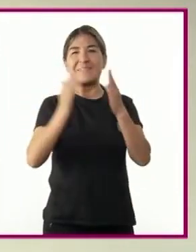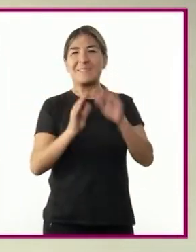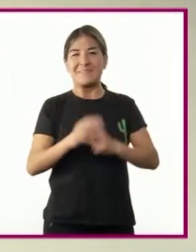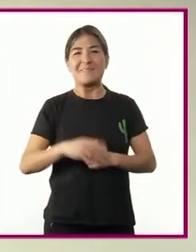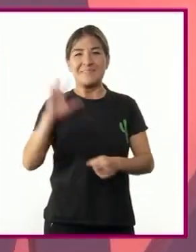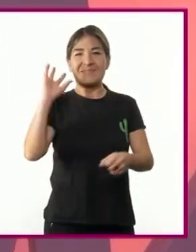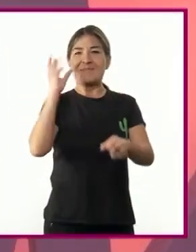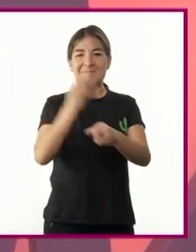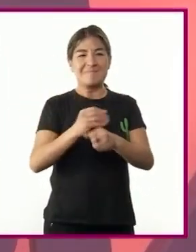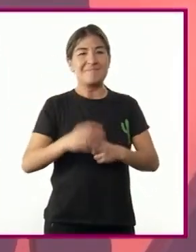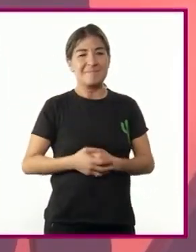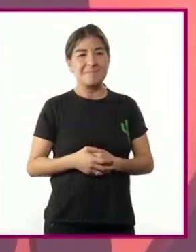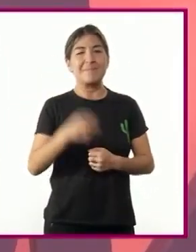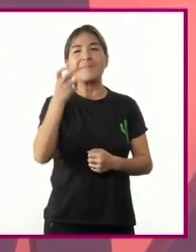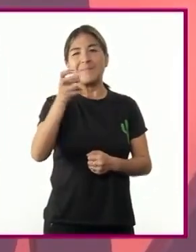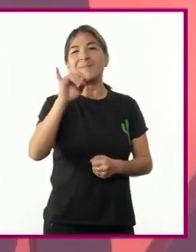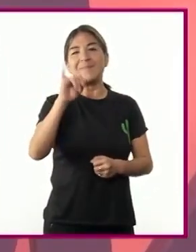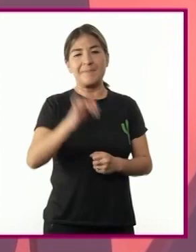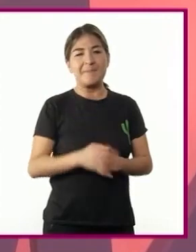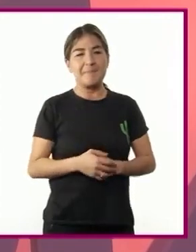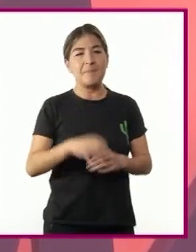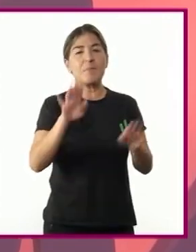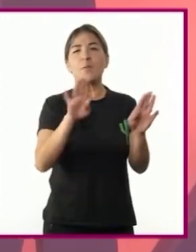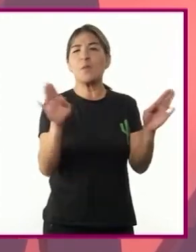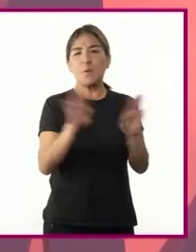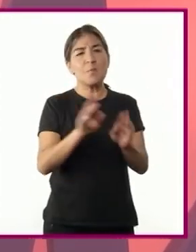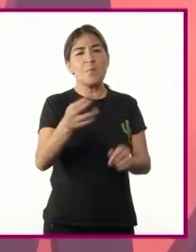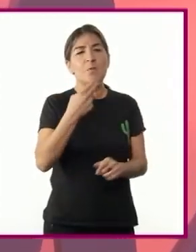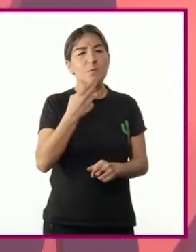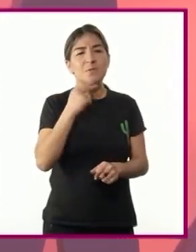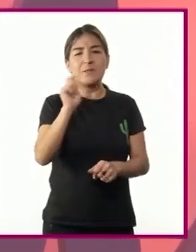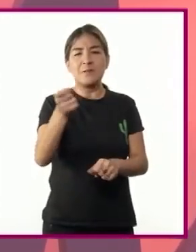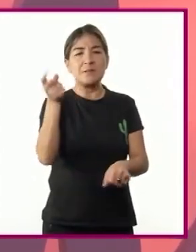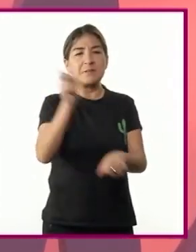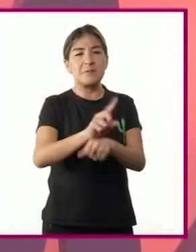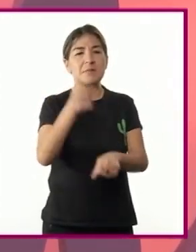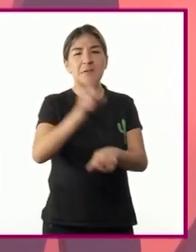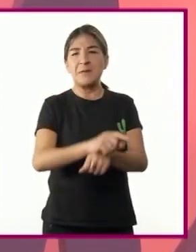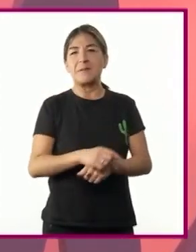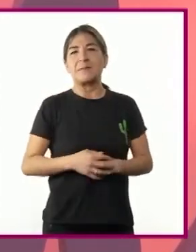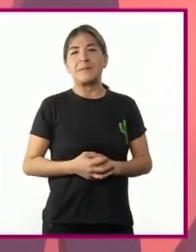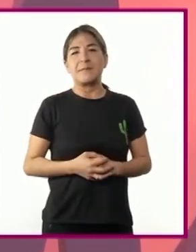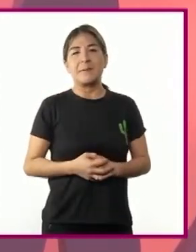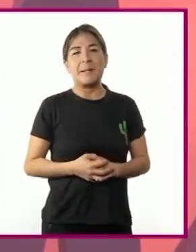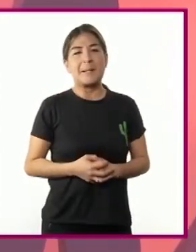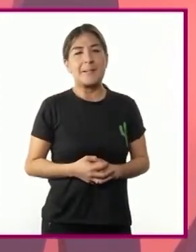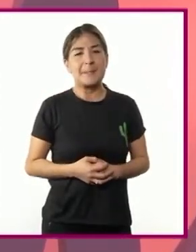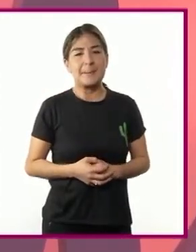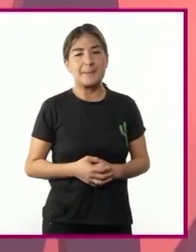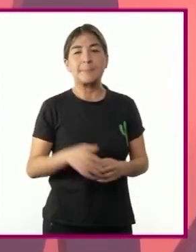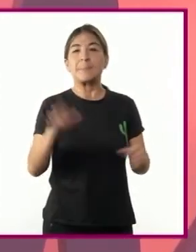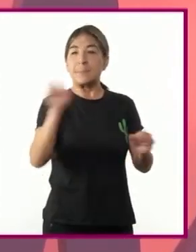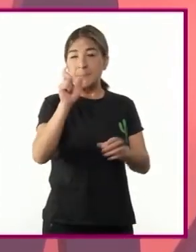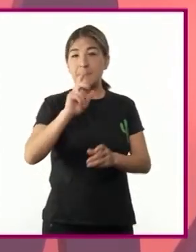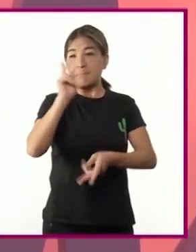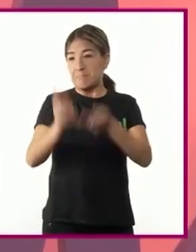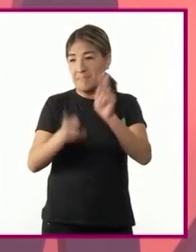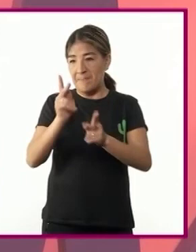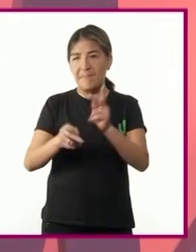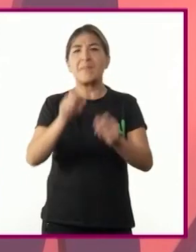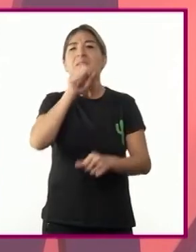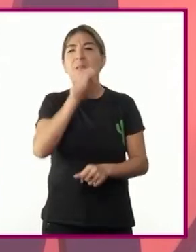visto. De hecho, las usamos todos los días y a todas horas, tanto al hablar como al